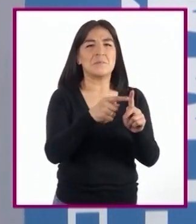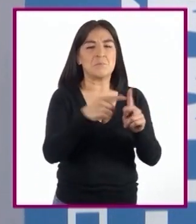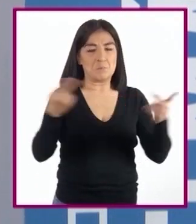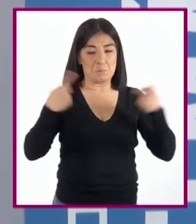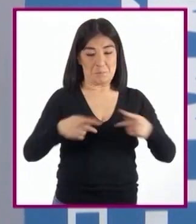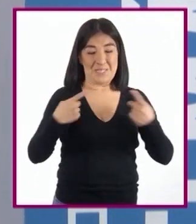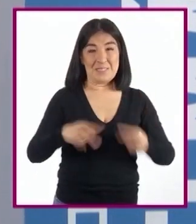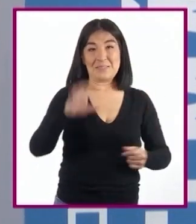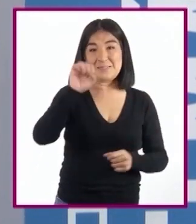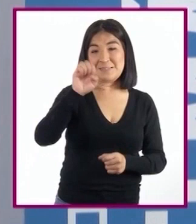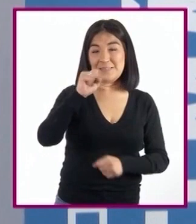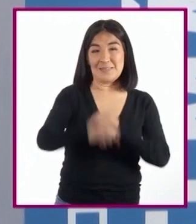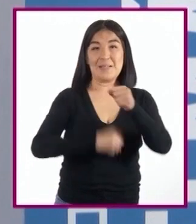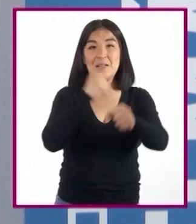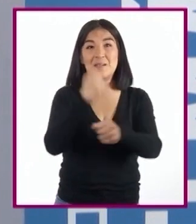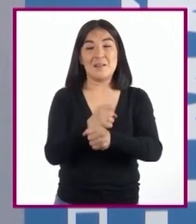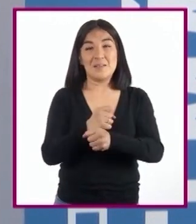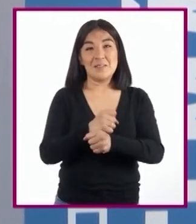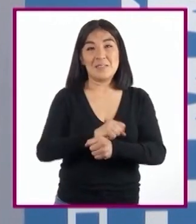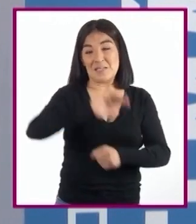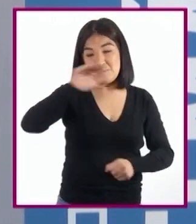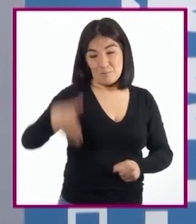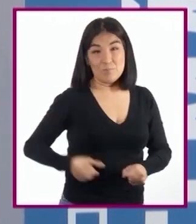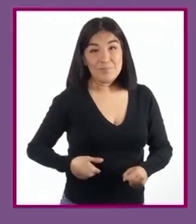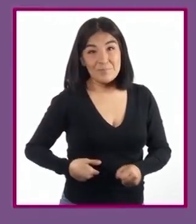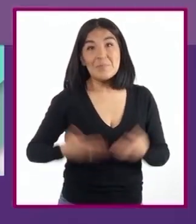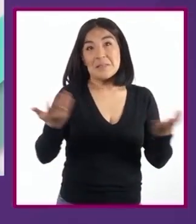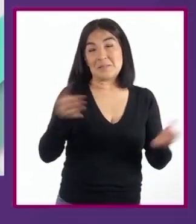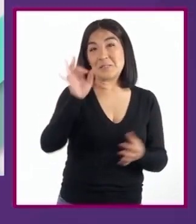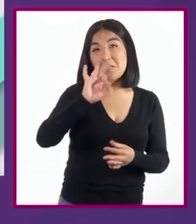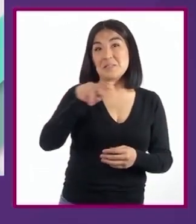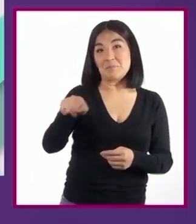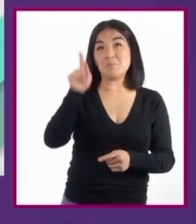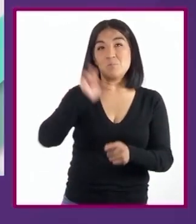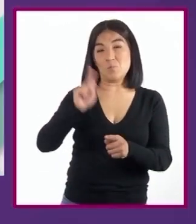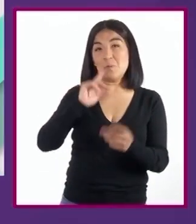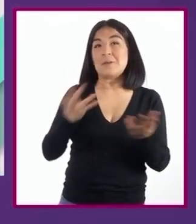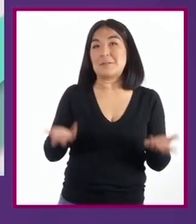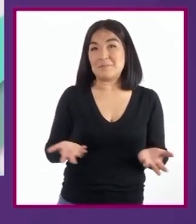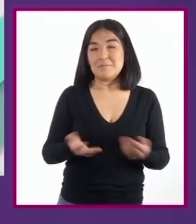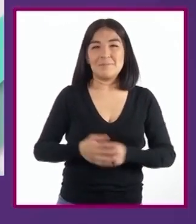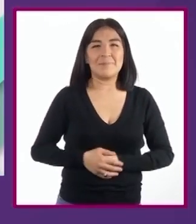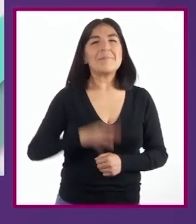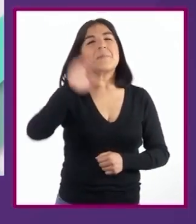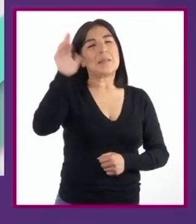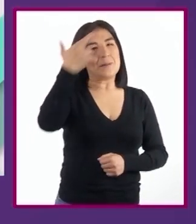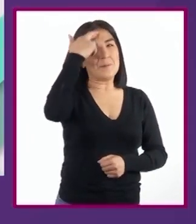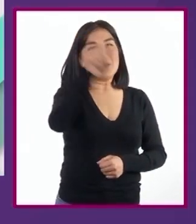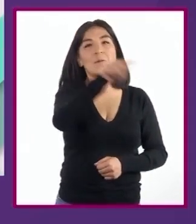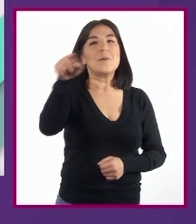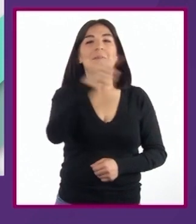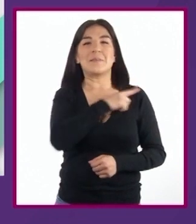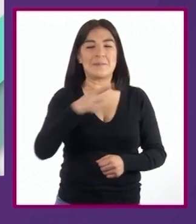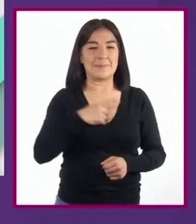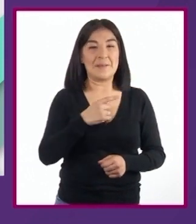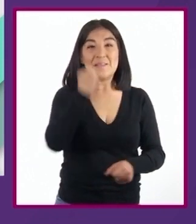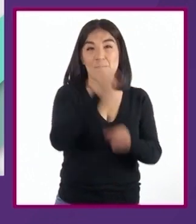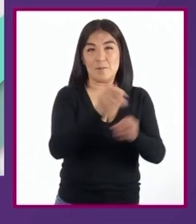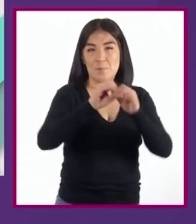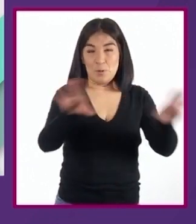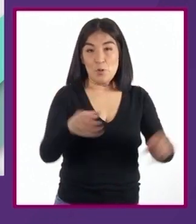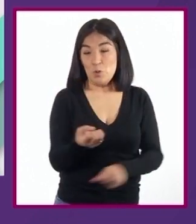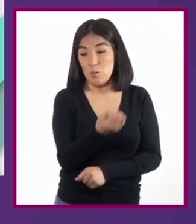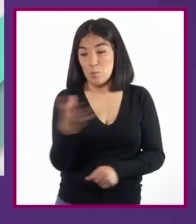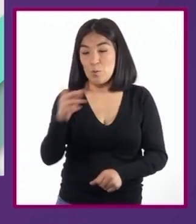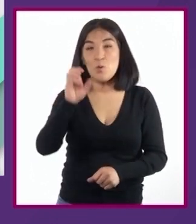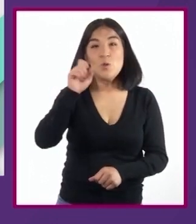de 60 años que tiene un accidente sea mujer? Recuerden, analizando los datos tenemos el número de